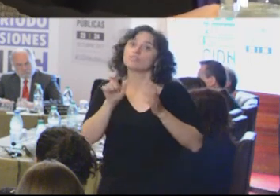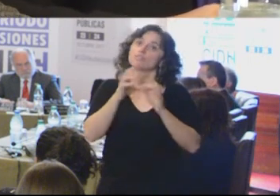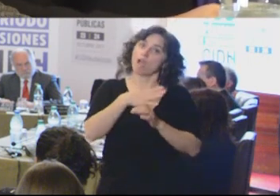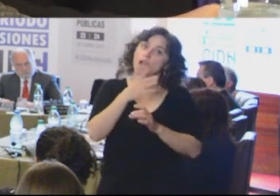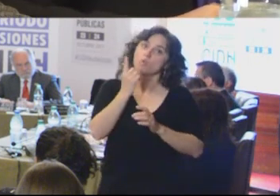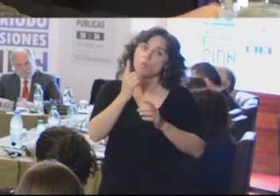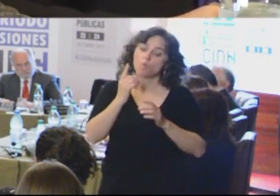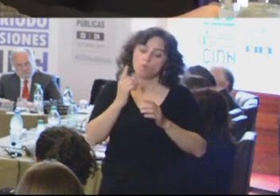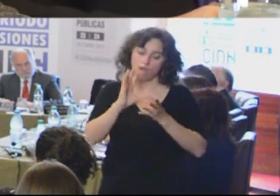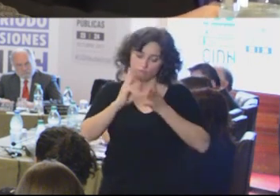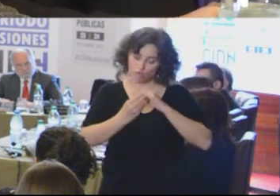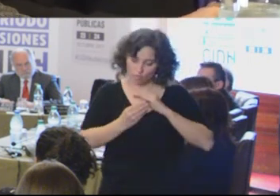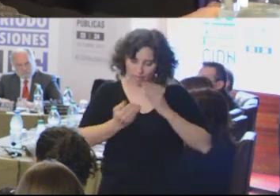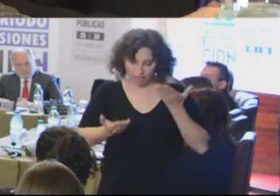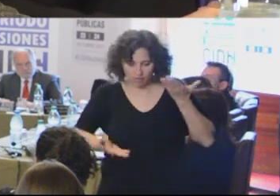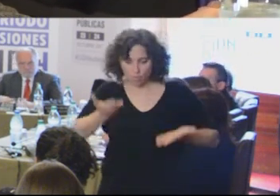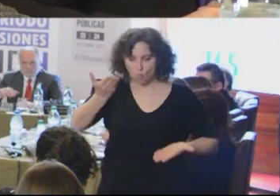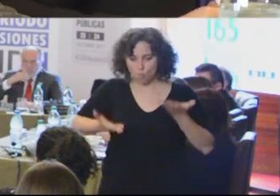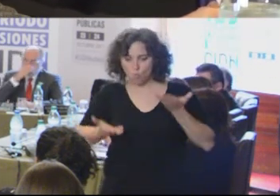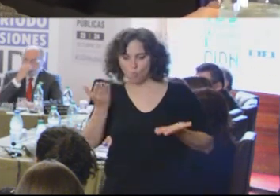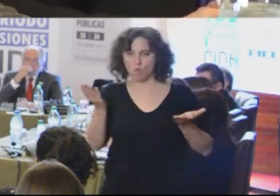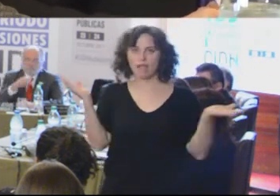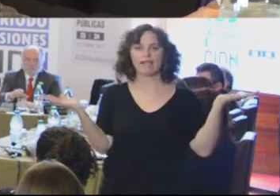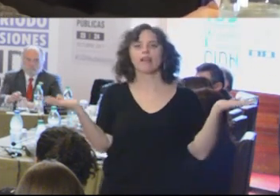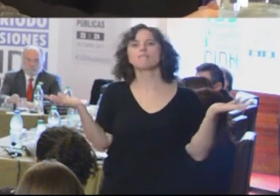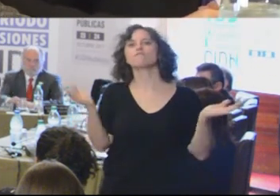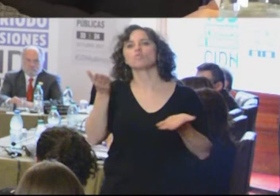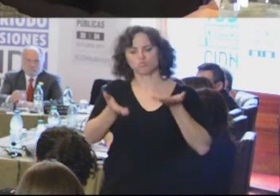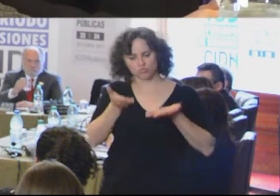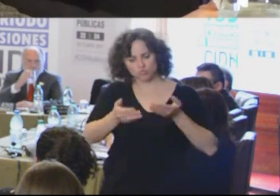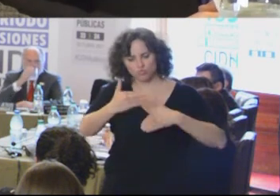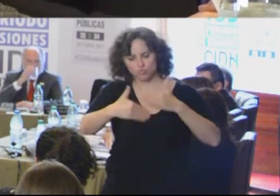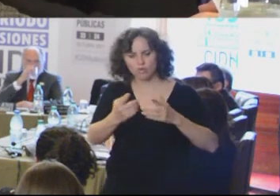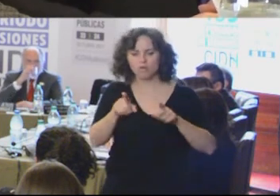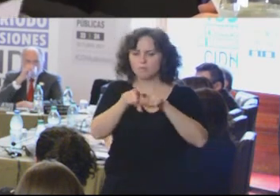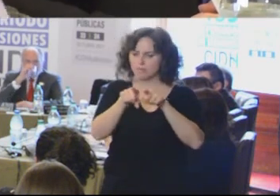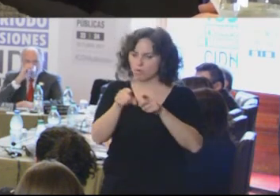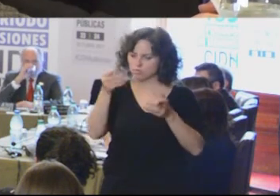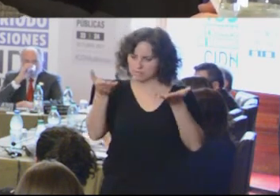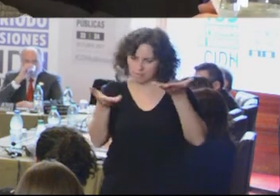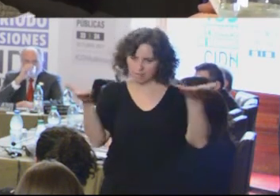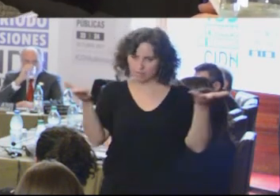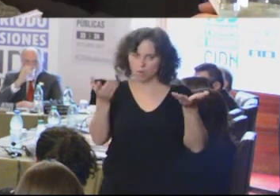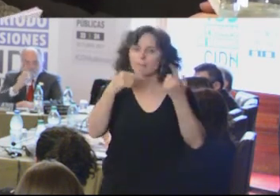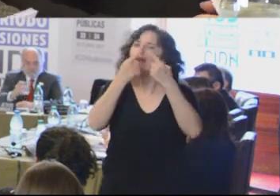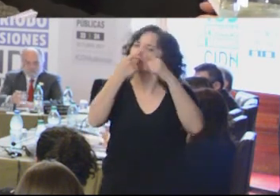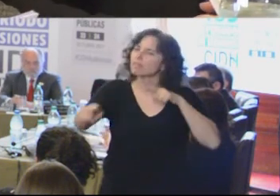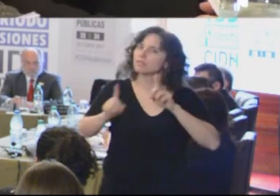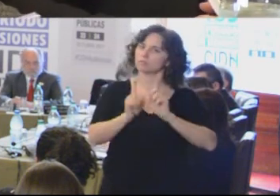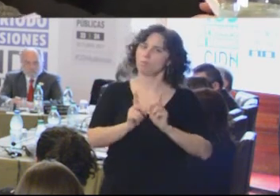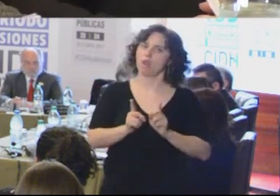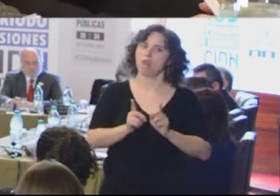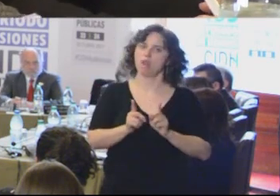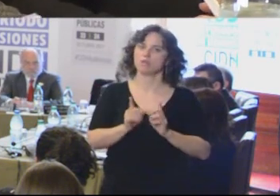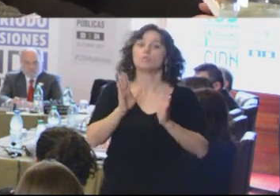un tratamiento equitativo equilibrado simultáneo y simétrico pero diferenciado sobre las